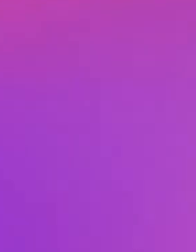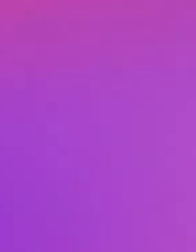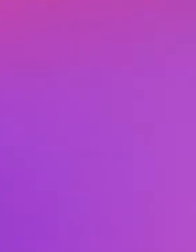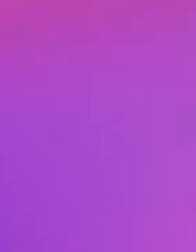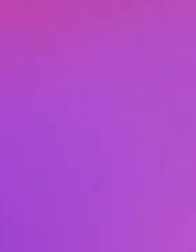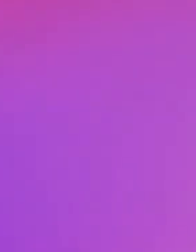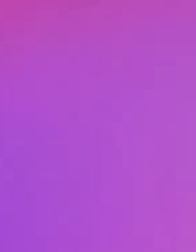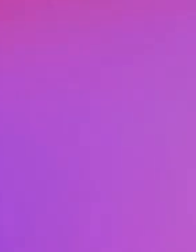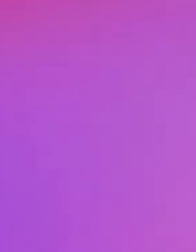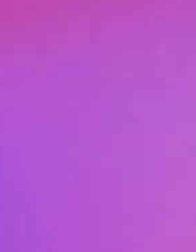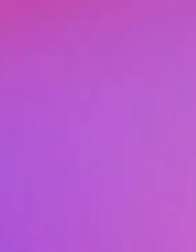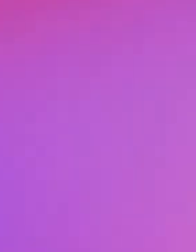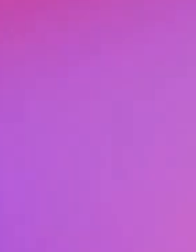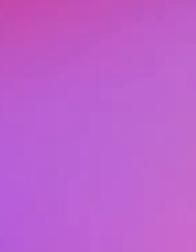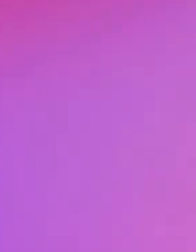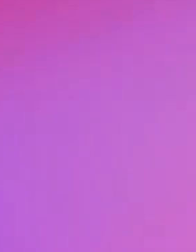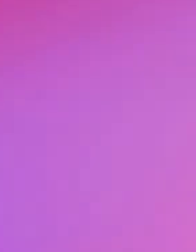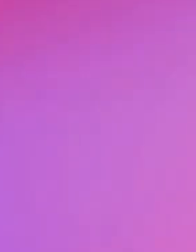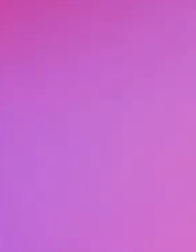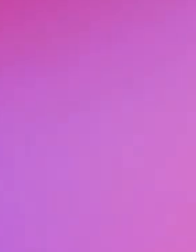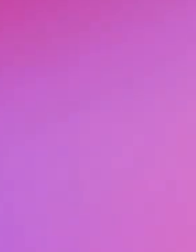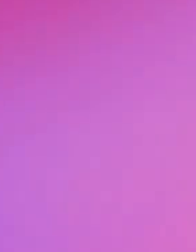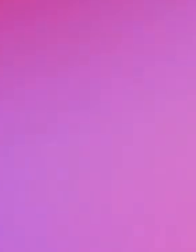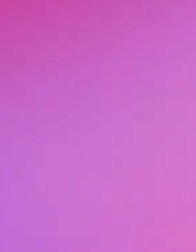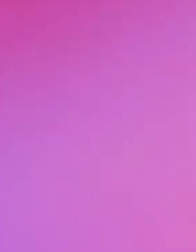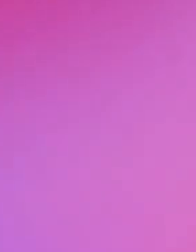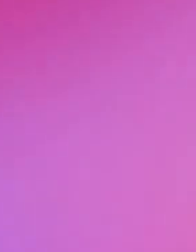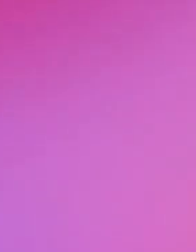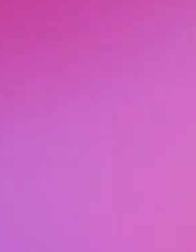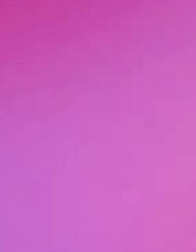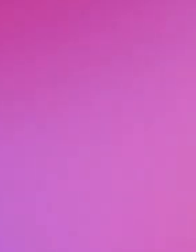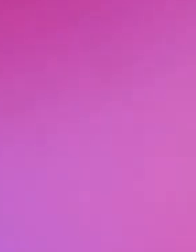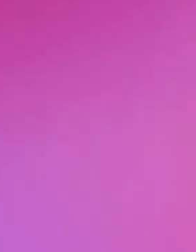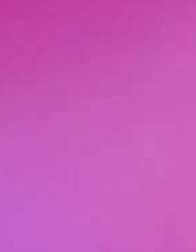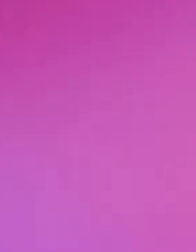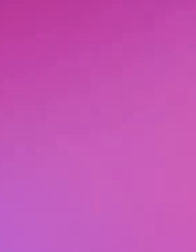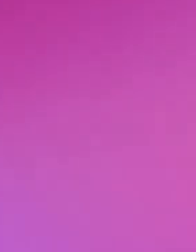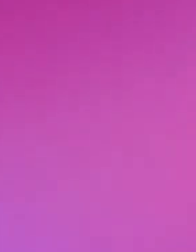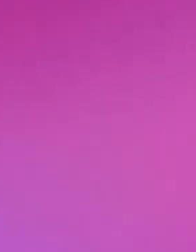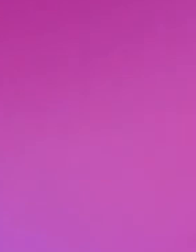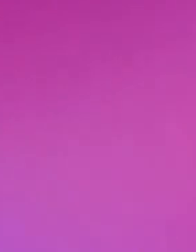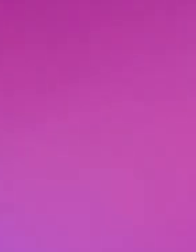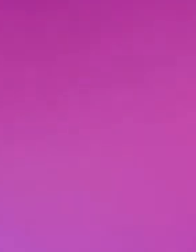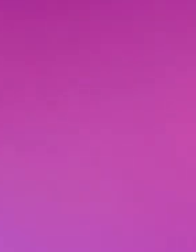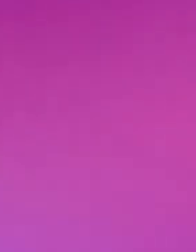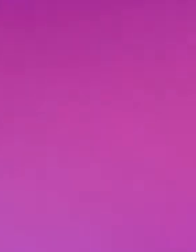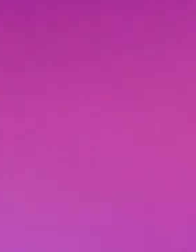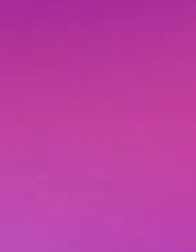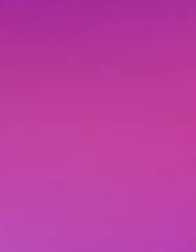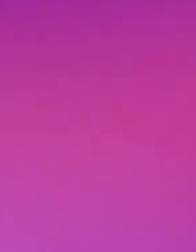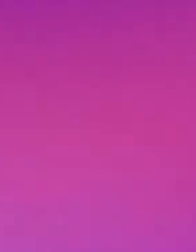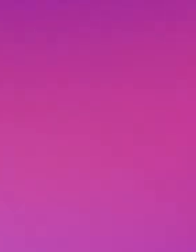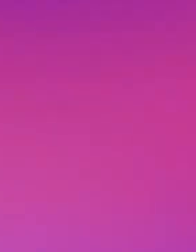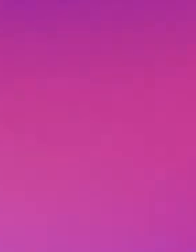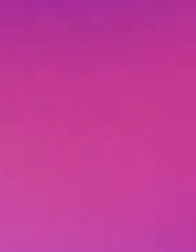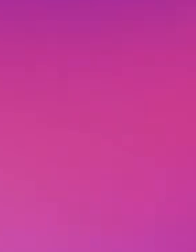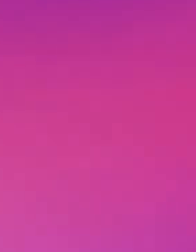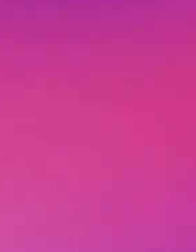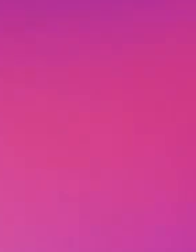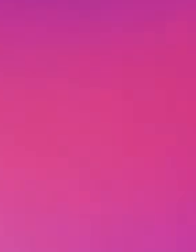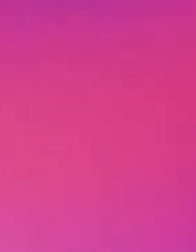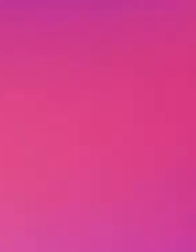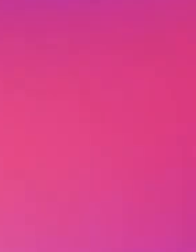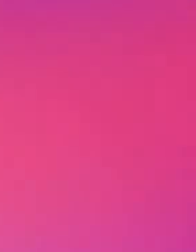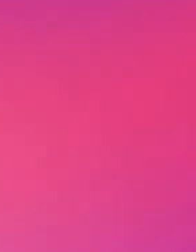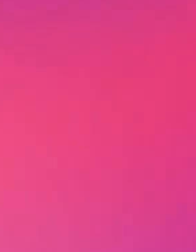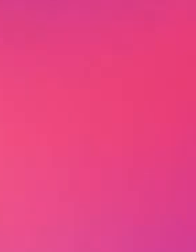Si tienes dudas o necesitas ayuda, llama al Centro de Apoyo Pedagógico a Distancia. El número de teléfono para secundaria